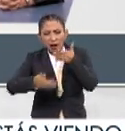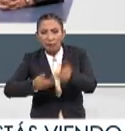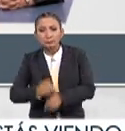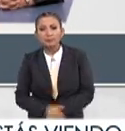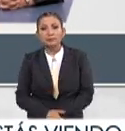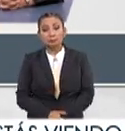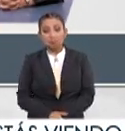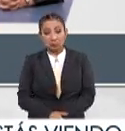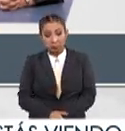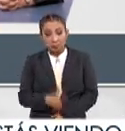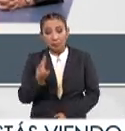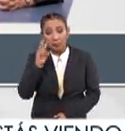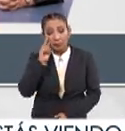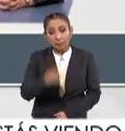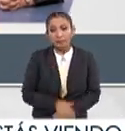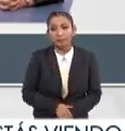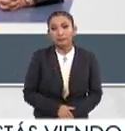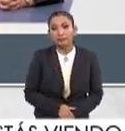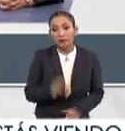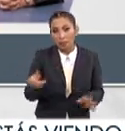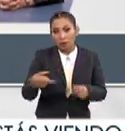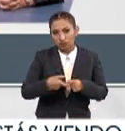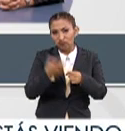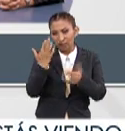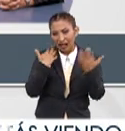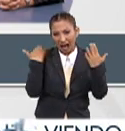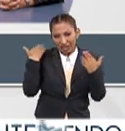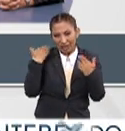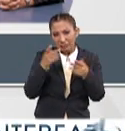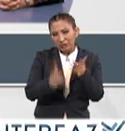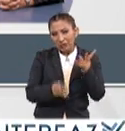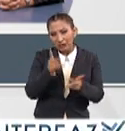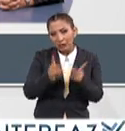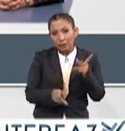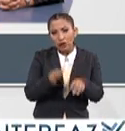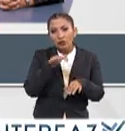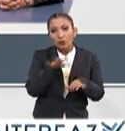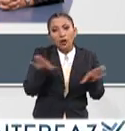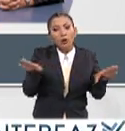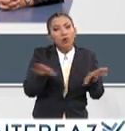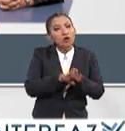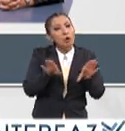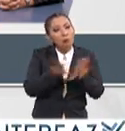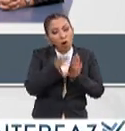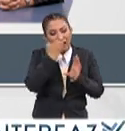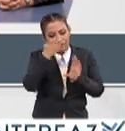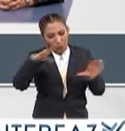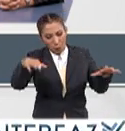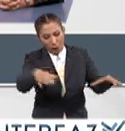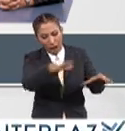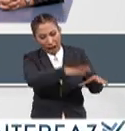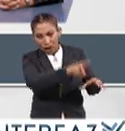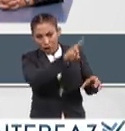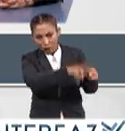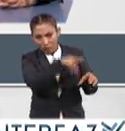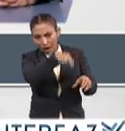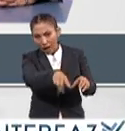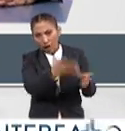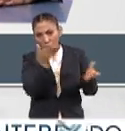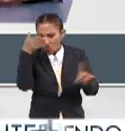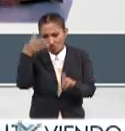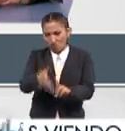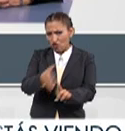elementos, claro, que debemos saber. Doctora, en el corte platicábamos un poco sobre cómo las escuelas regulares o que no